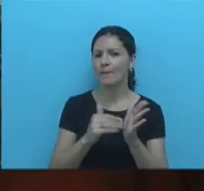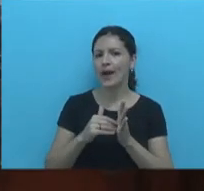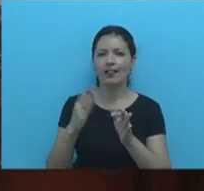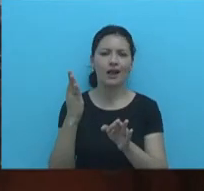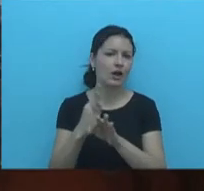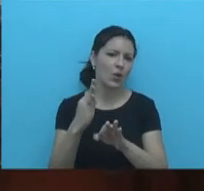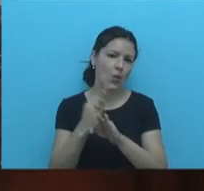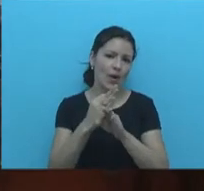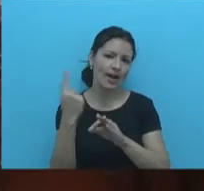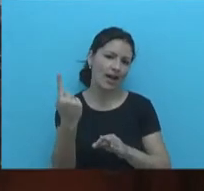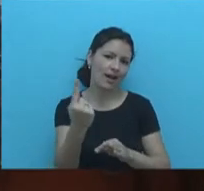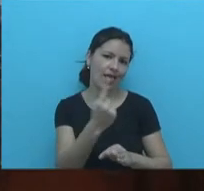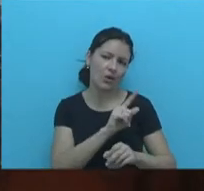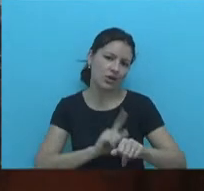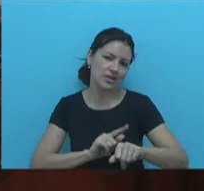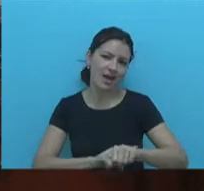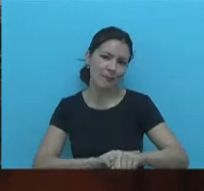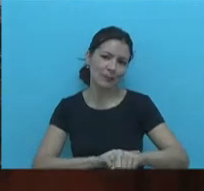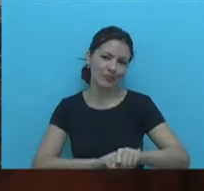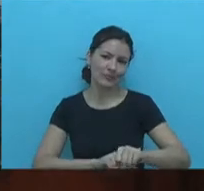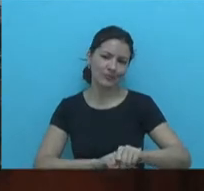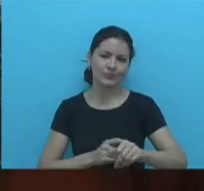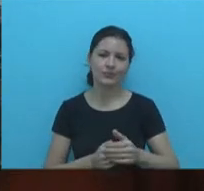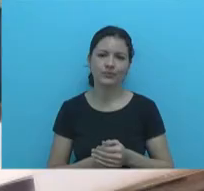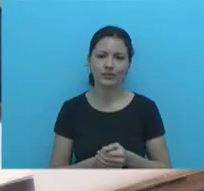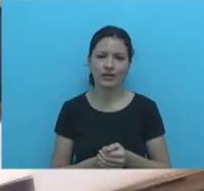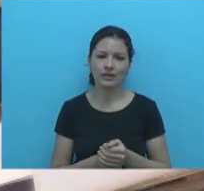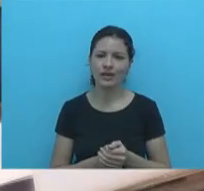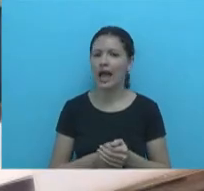cuando sean 80 minutos cada